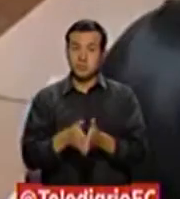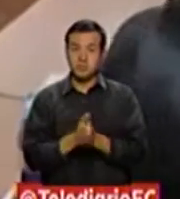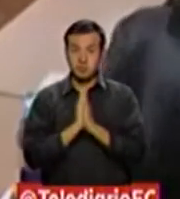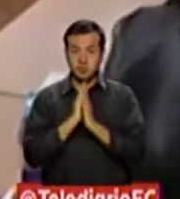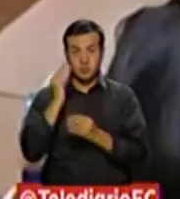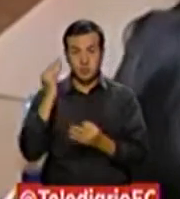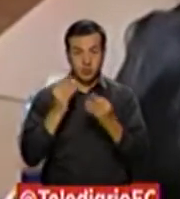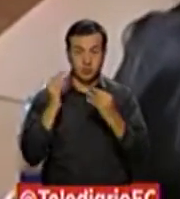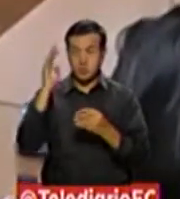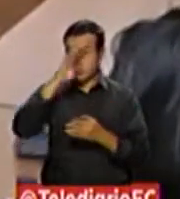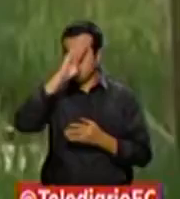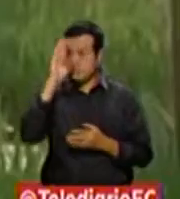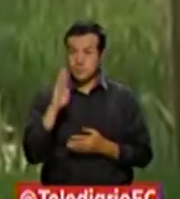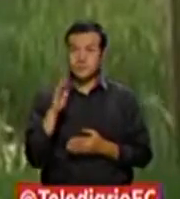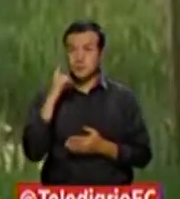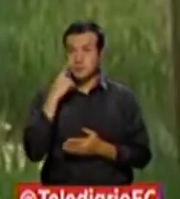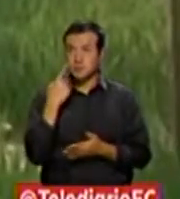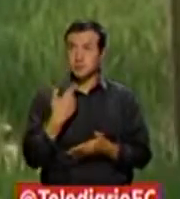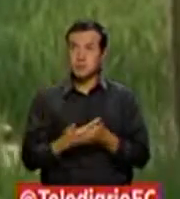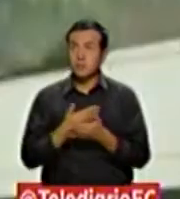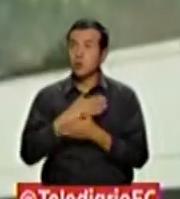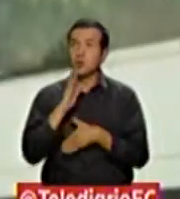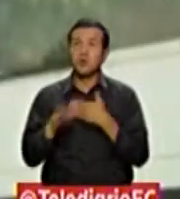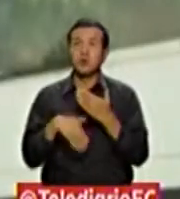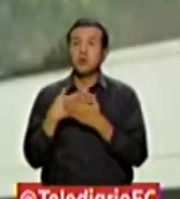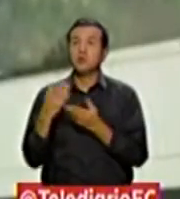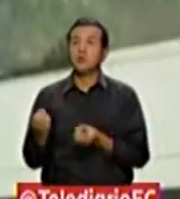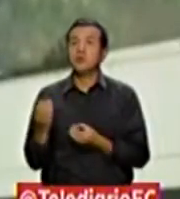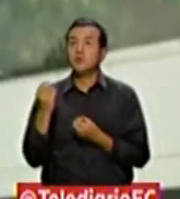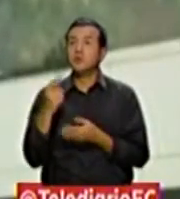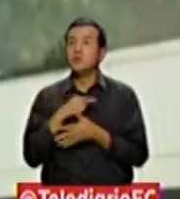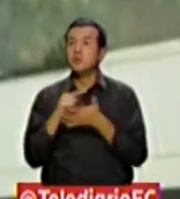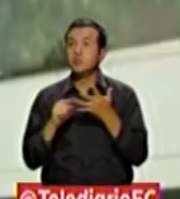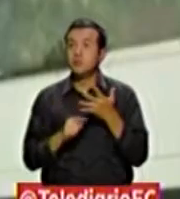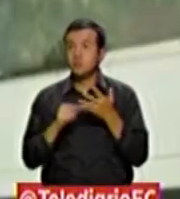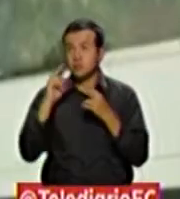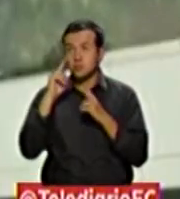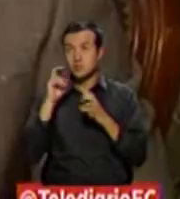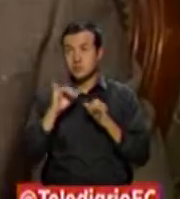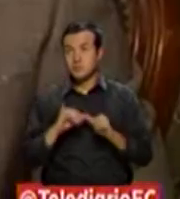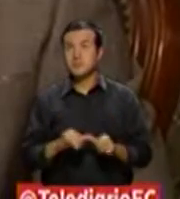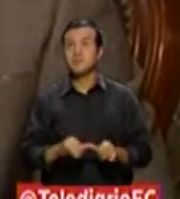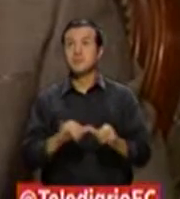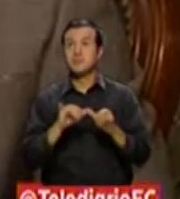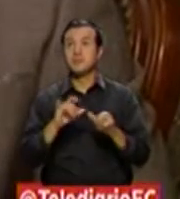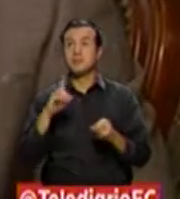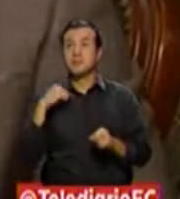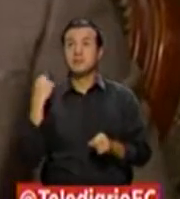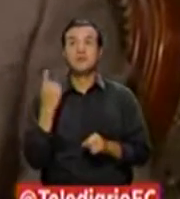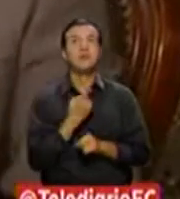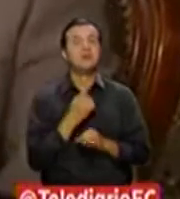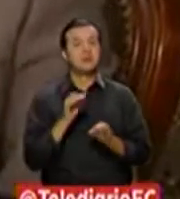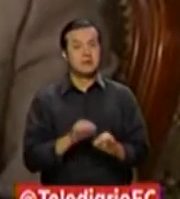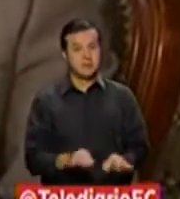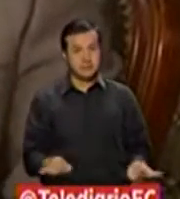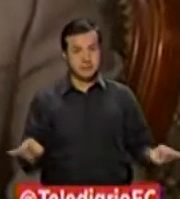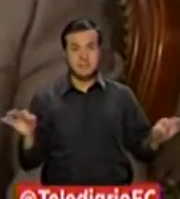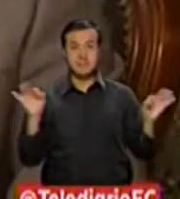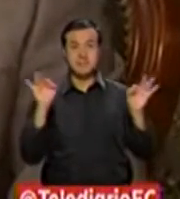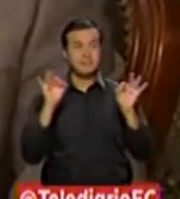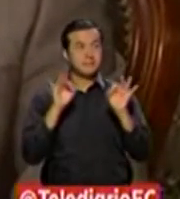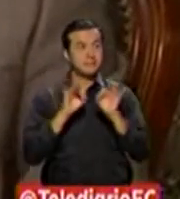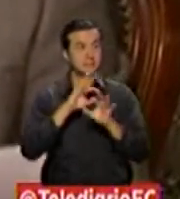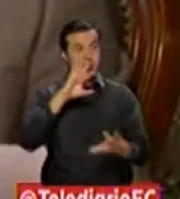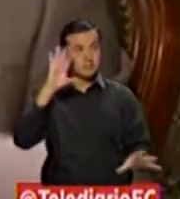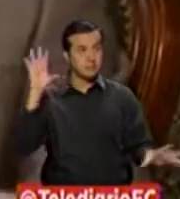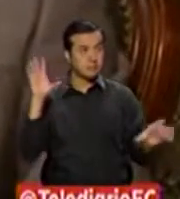a la justicia brasileña el material necesario que aporte a las investigaciones. Para nosotros es vital ir